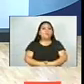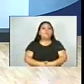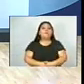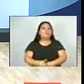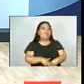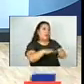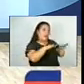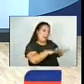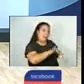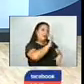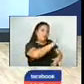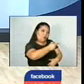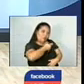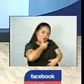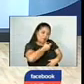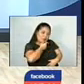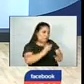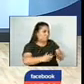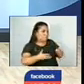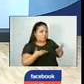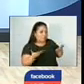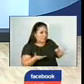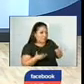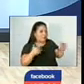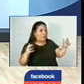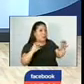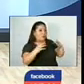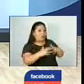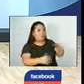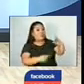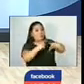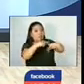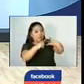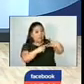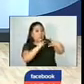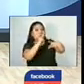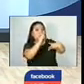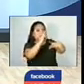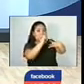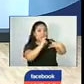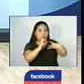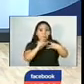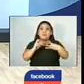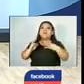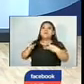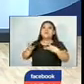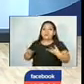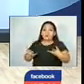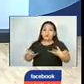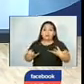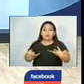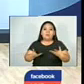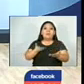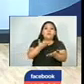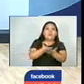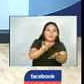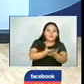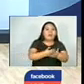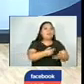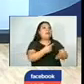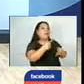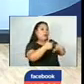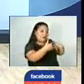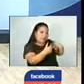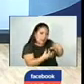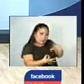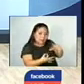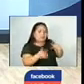Muchas gracias, Aldair. Vamos a estar pendientes del desarrollo de la plenaria. Son tres puntos importantes que se destacan, que están hablando esta presentación de reforma en